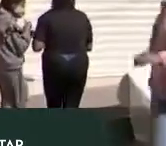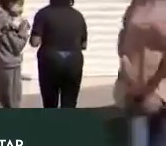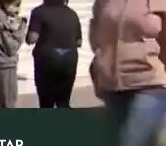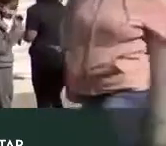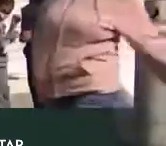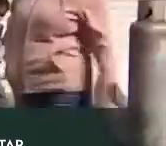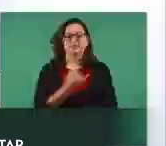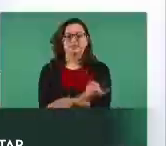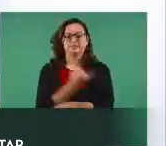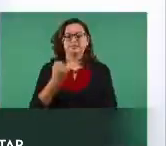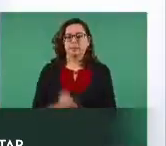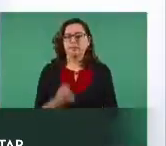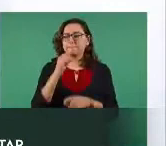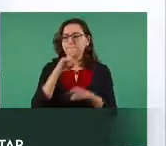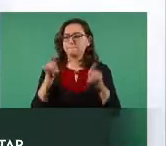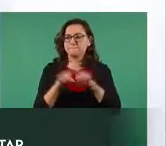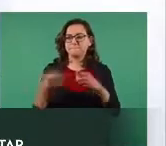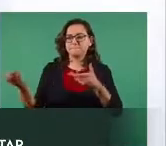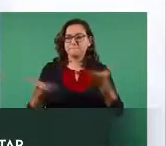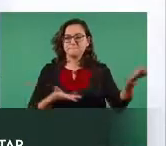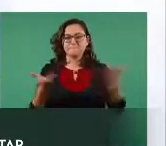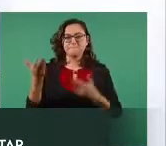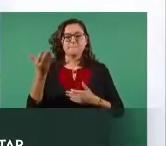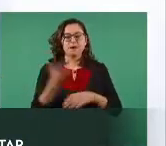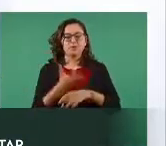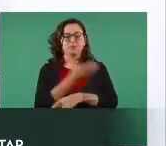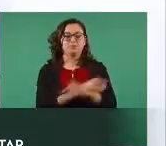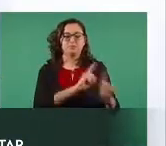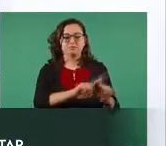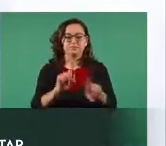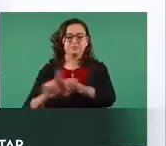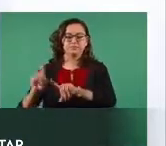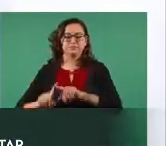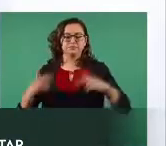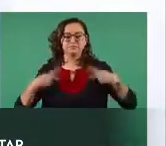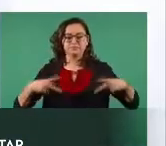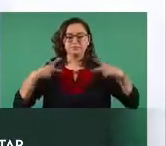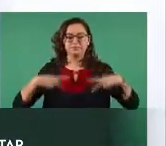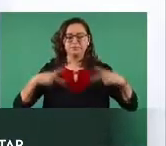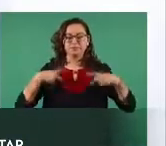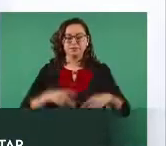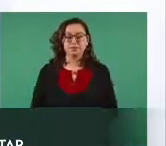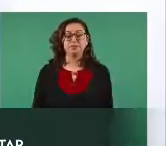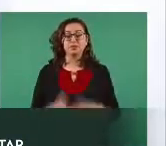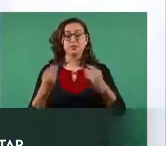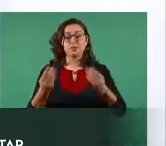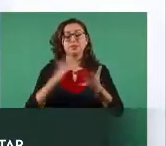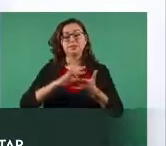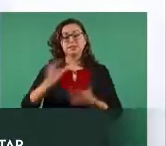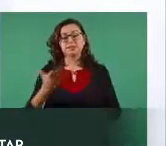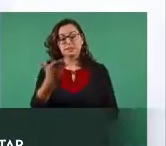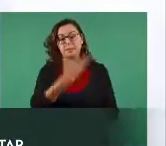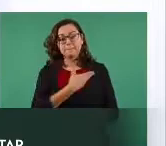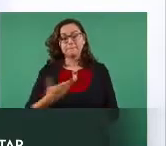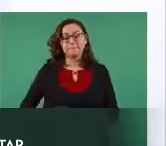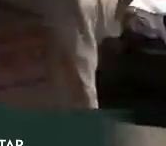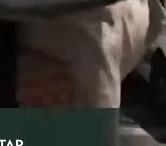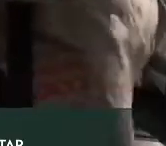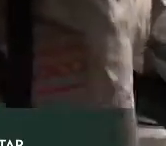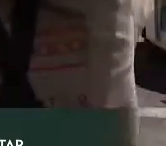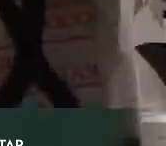alcaldía Iztapalapa. En un enlace con la conferencia matutina del presidente López Obrador, desde la macroplaza de Iztapalapa,